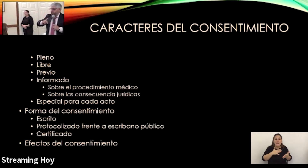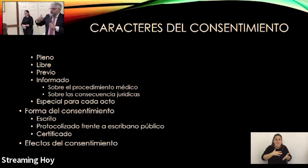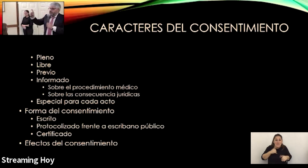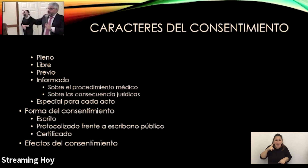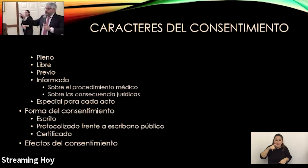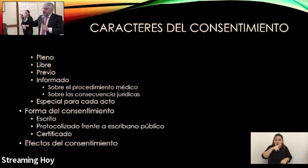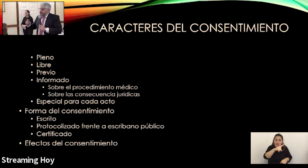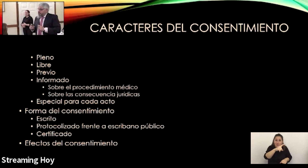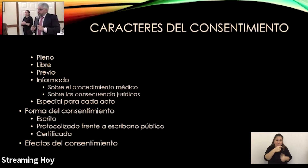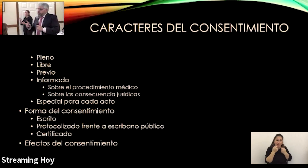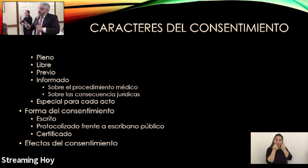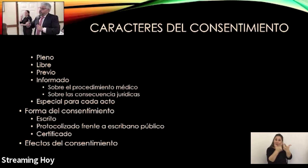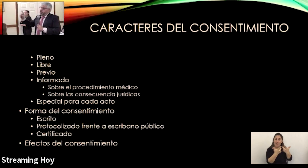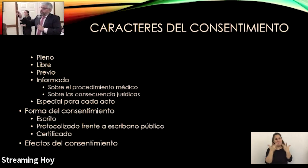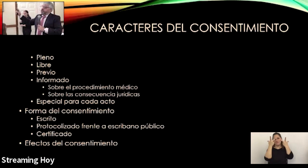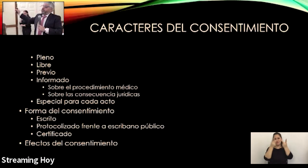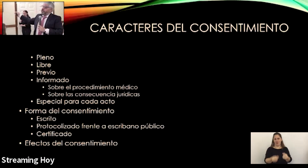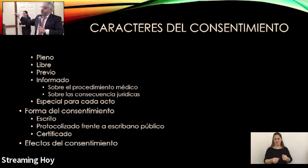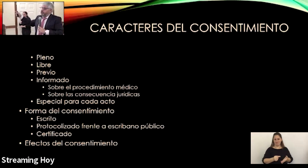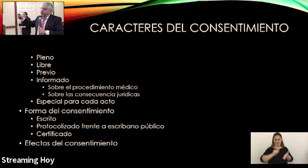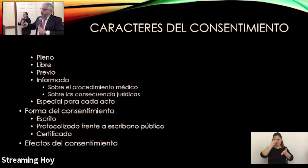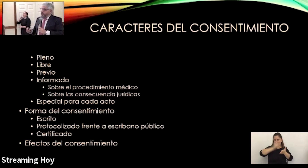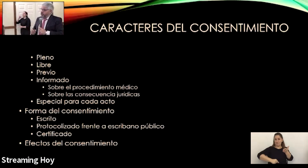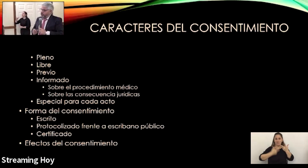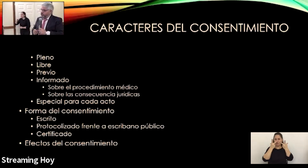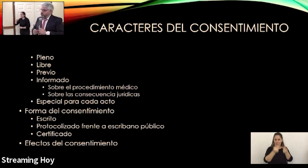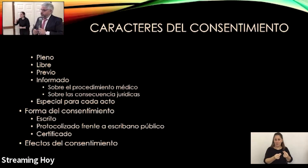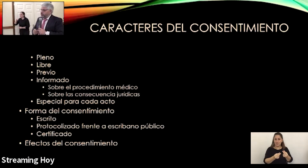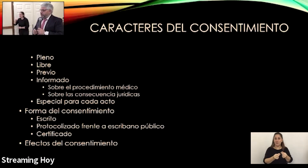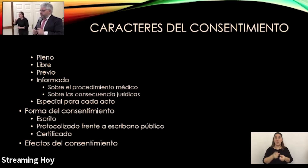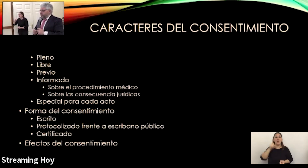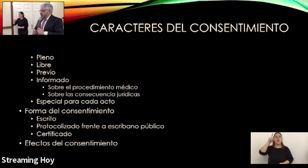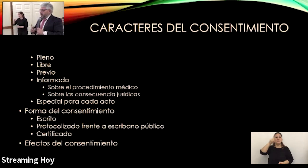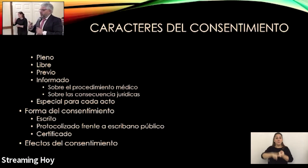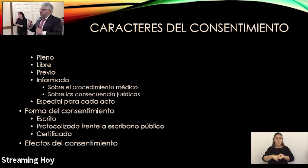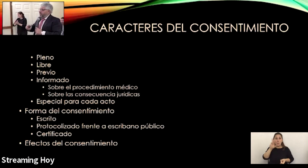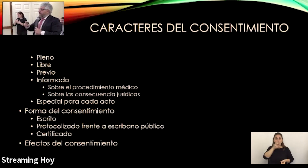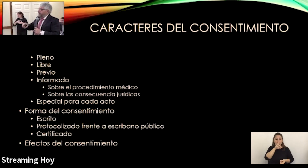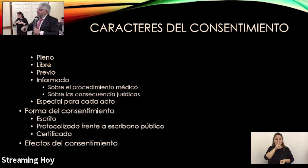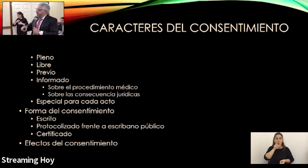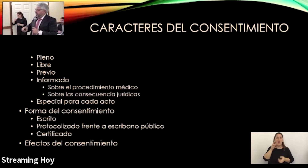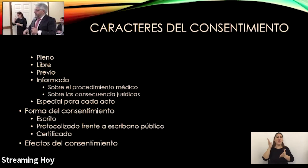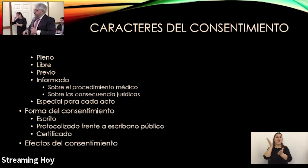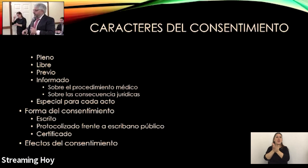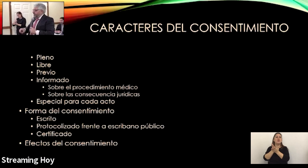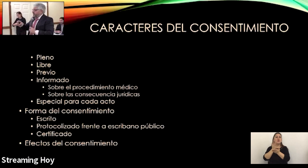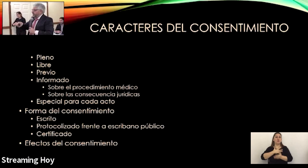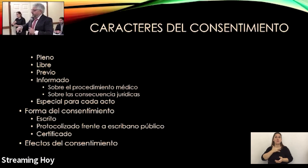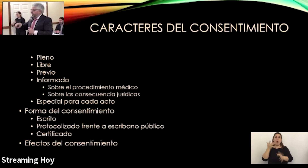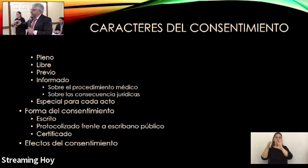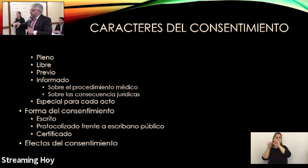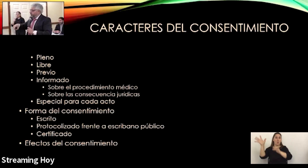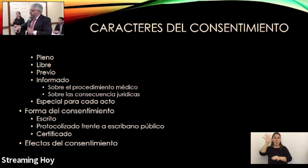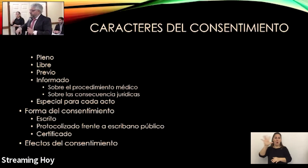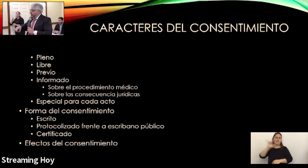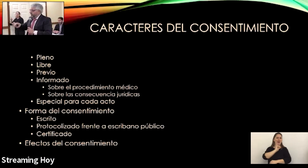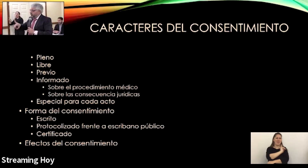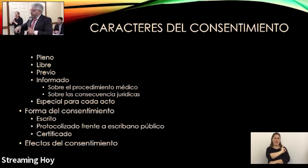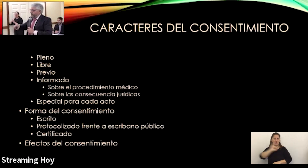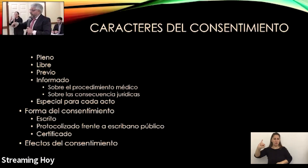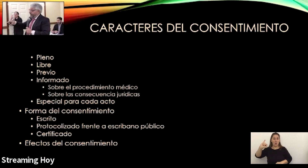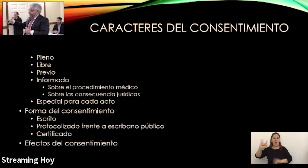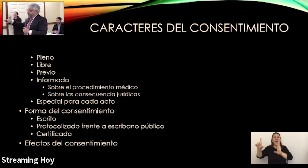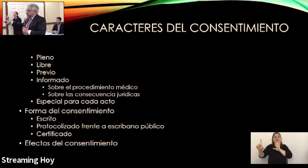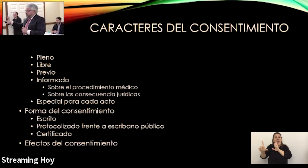esos embriones. La señora denunció ante el Tribunal Europeo de los Derechos Humanos que la ley de Inglaterra, que exigía